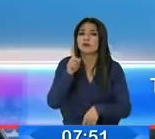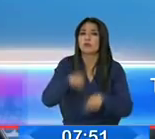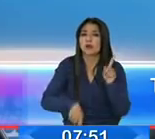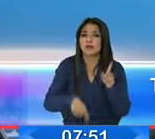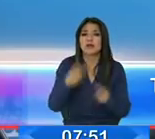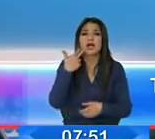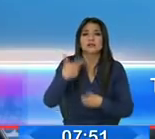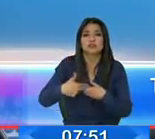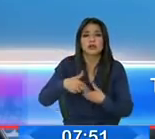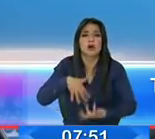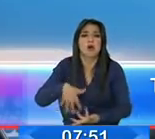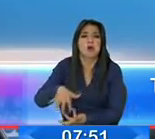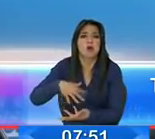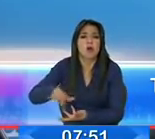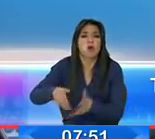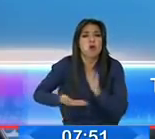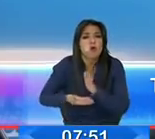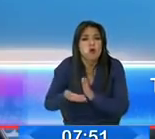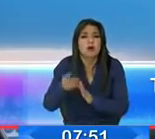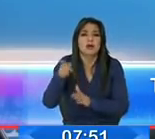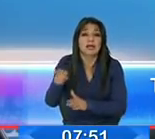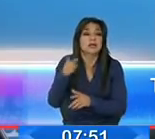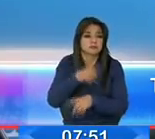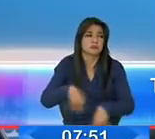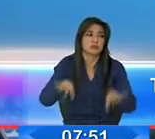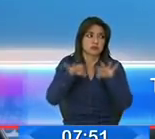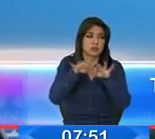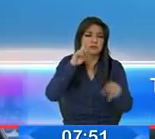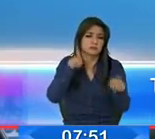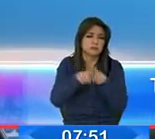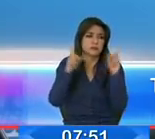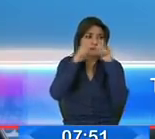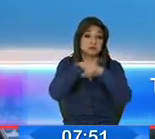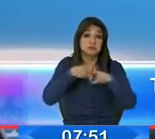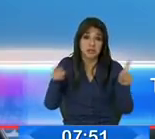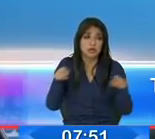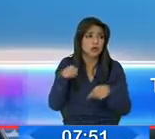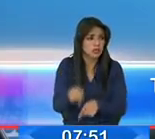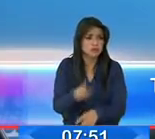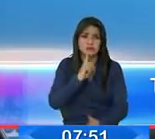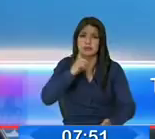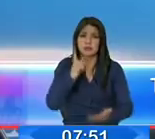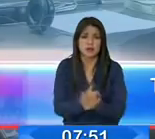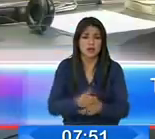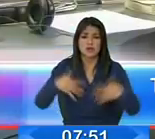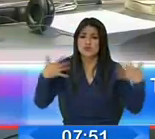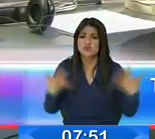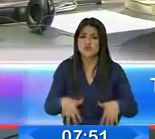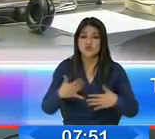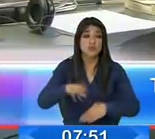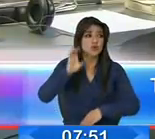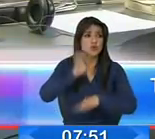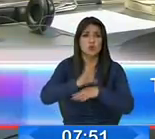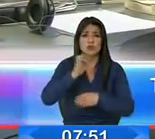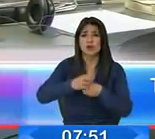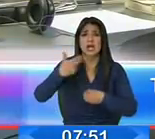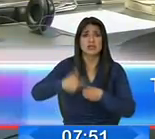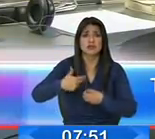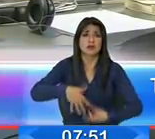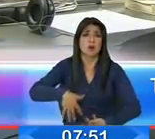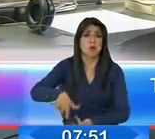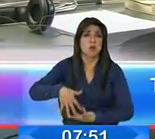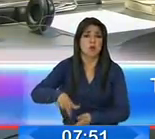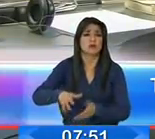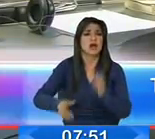contrabando. Esa es una combinación muy difícil, pero el contrabando es algo increíble en el país. Desde hace